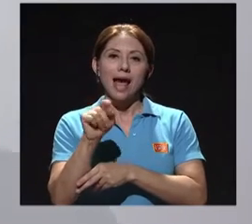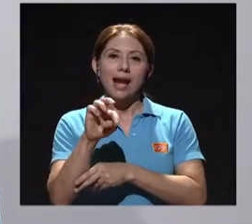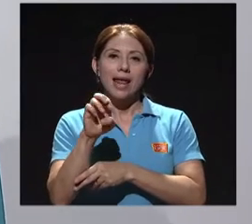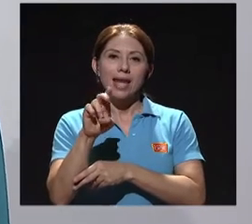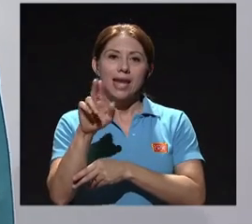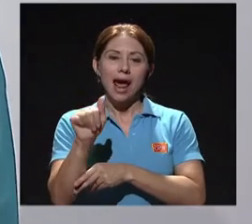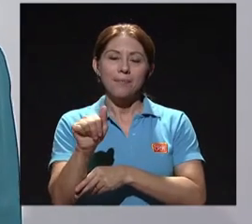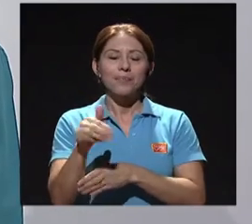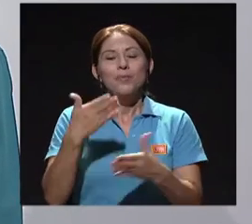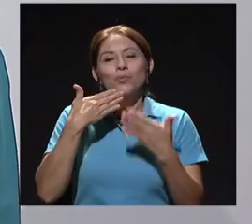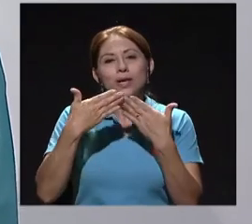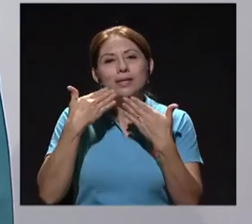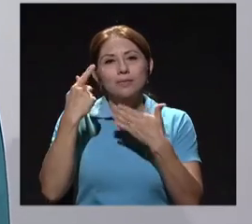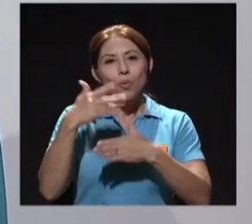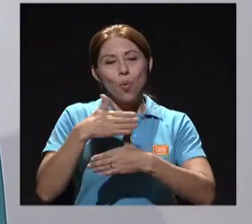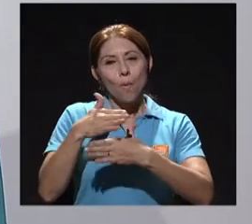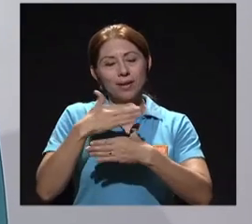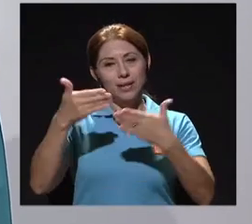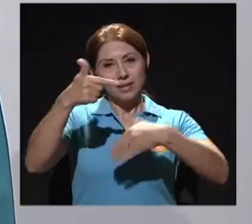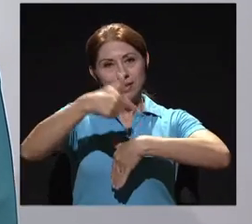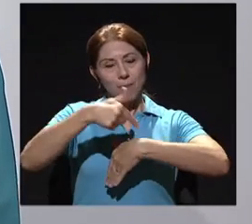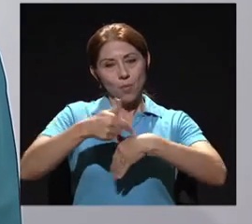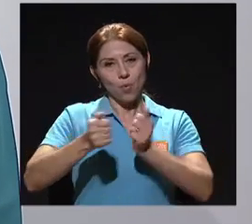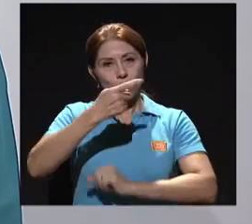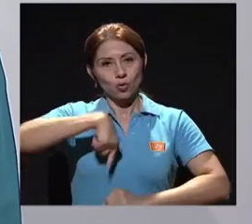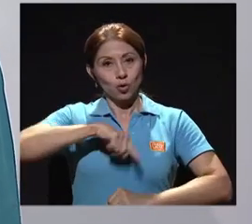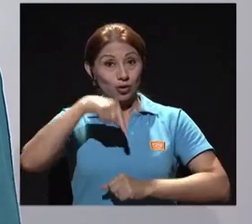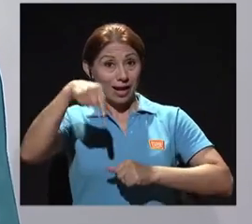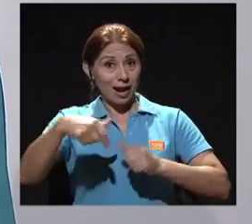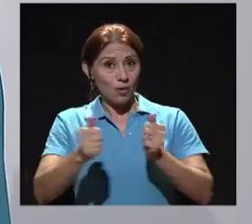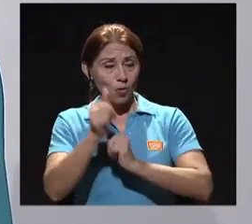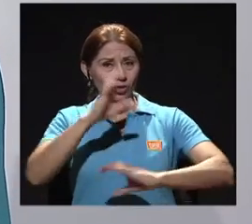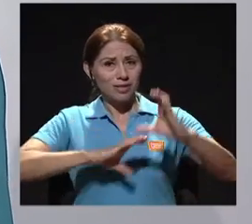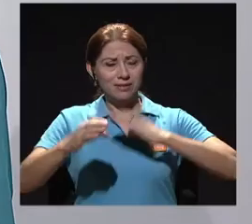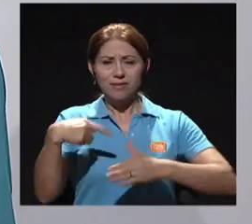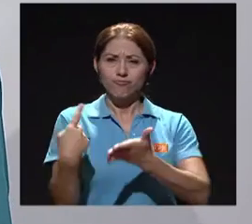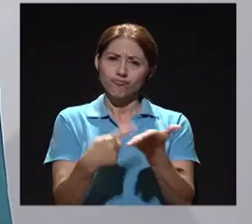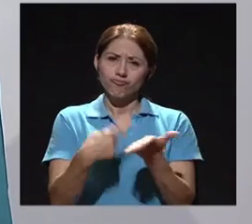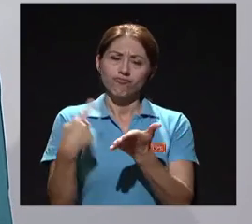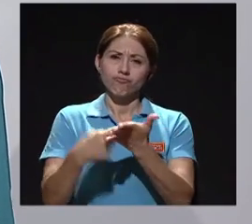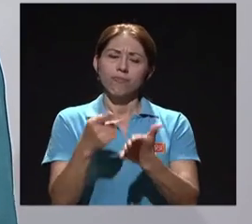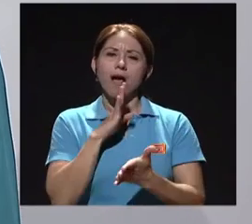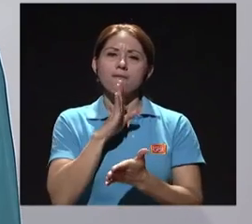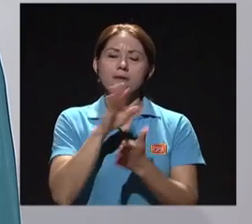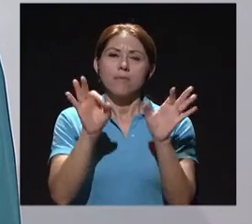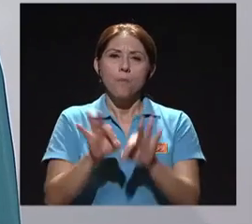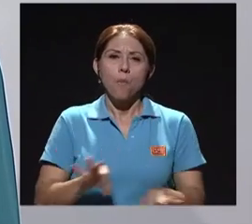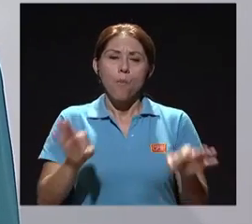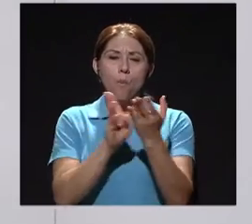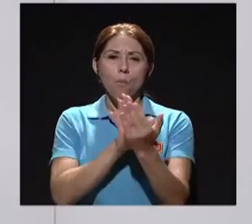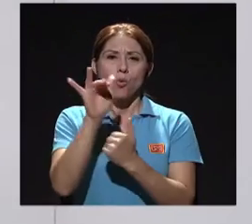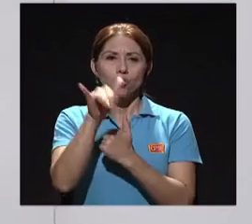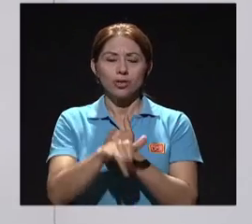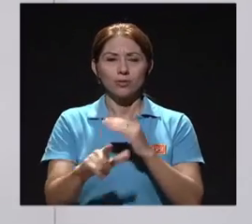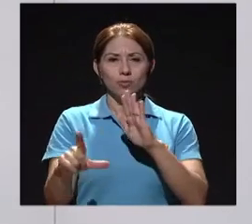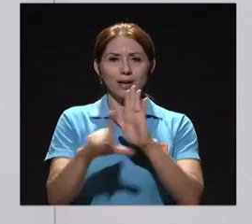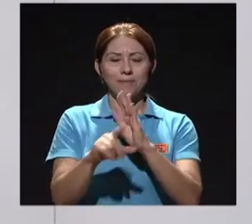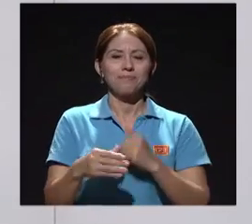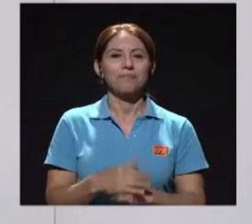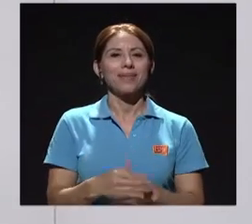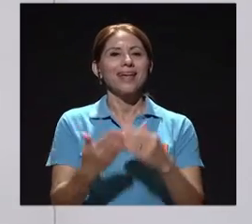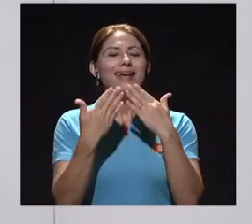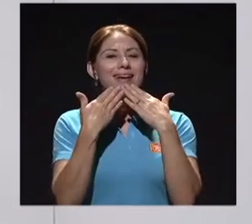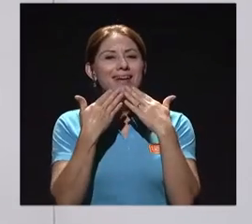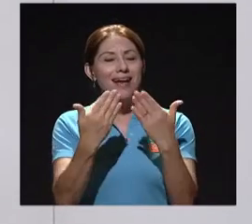muchísimas gracias por compartir este tiempo con nosotros a quien consigue sí sobre todo discutir este importante proyecto de ley gracias por el